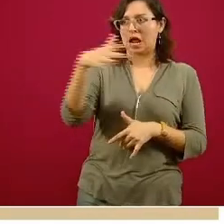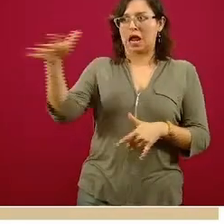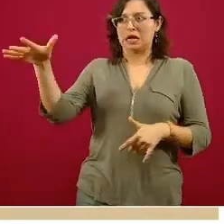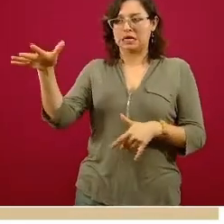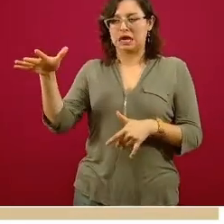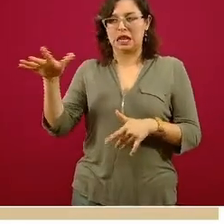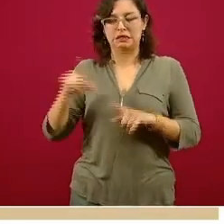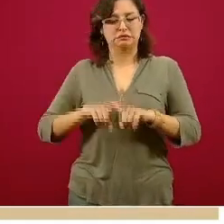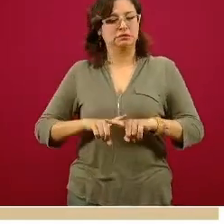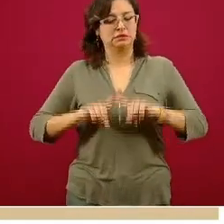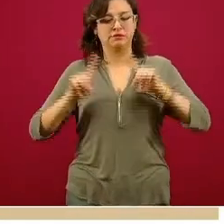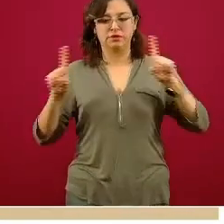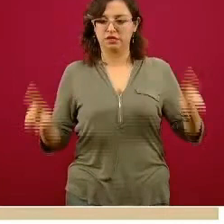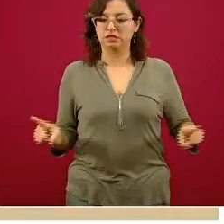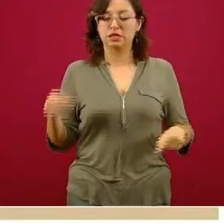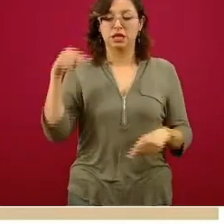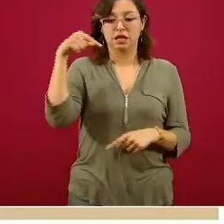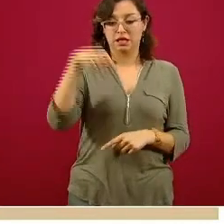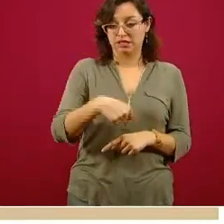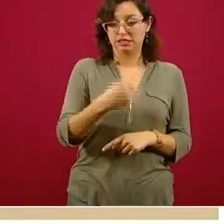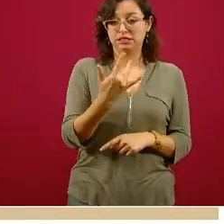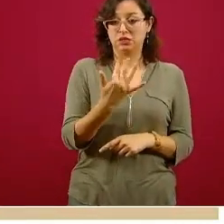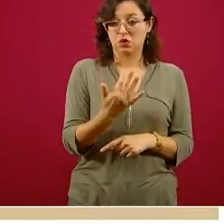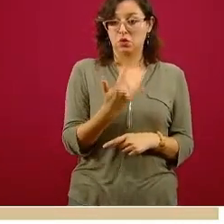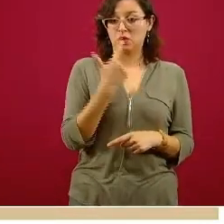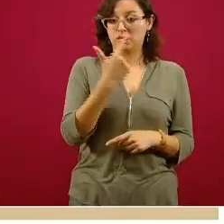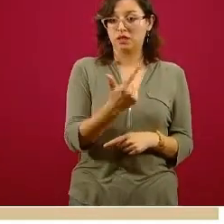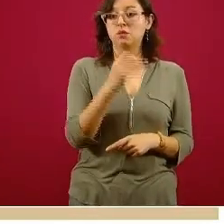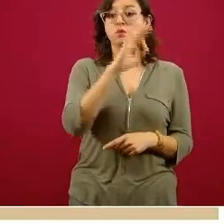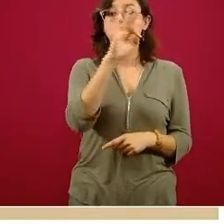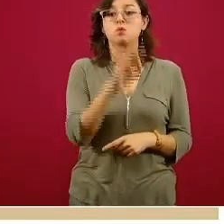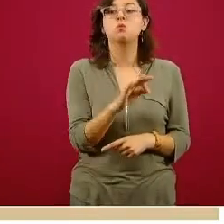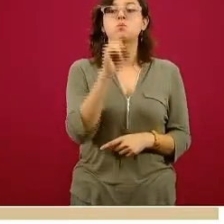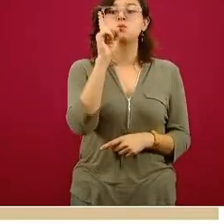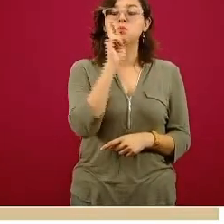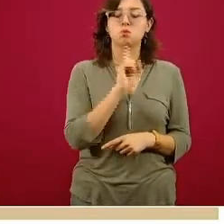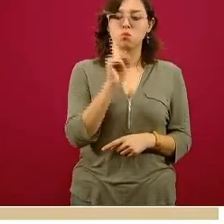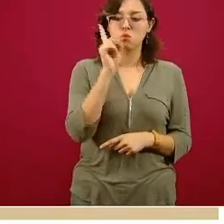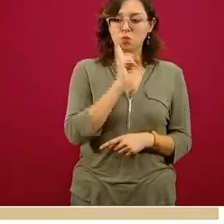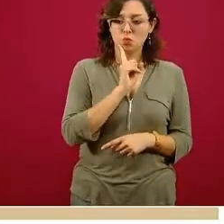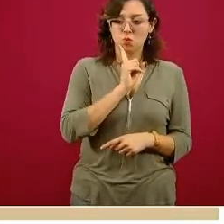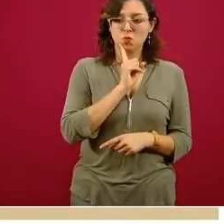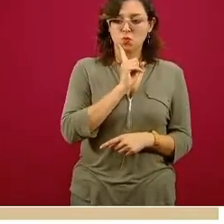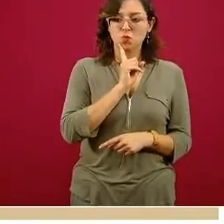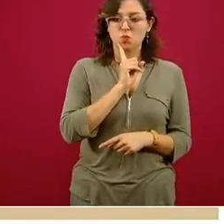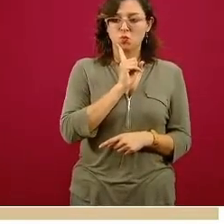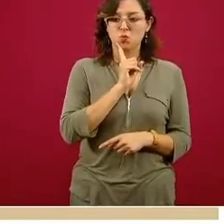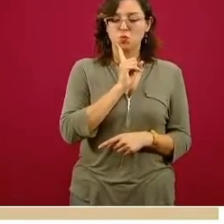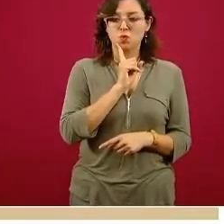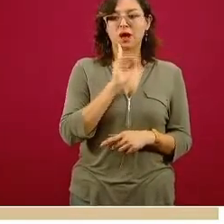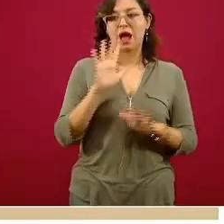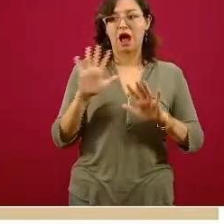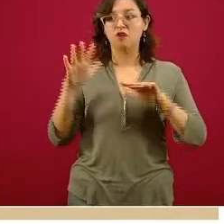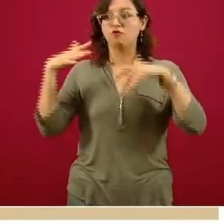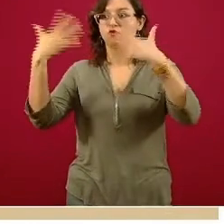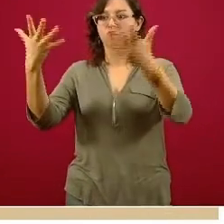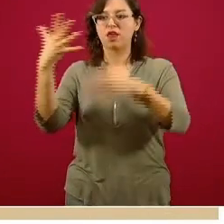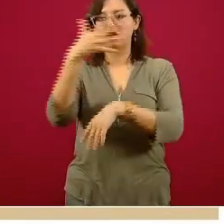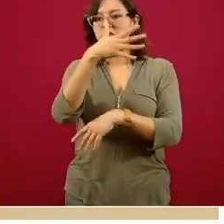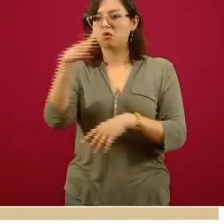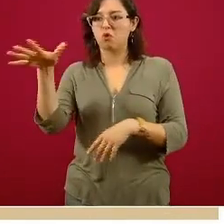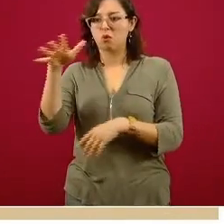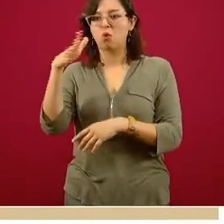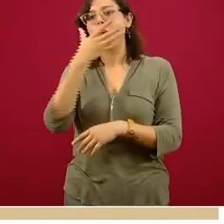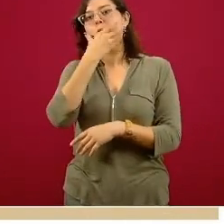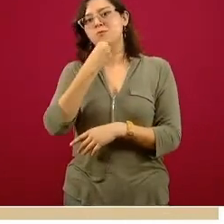el 57% de los casos ahora son mujeres. Cuando veíamos la población general, este porcentaje era